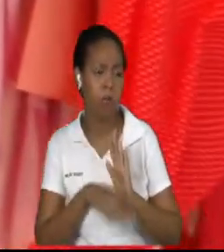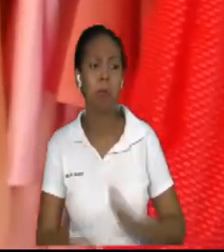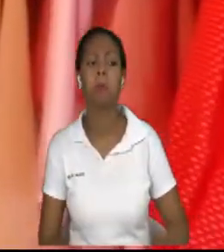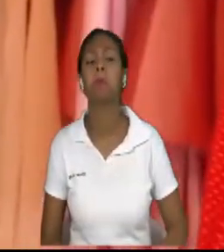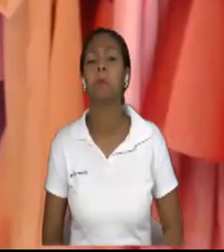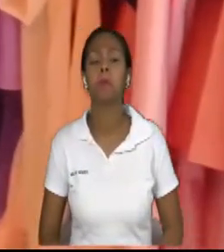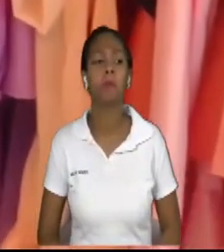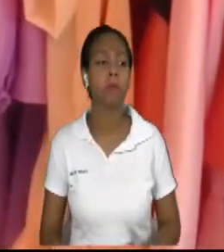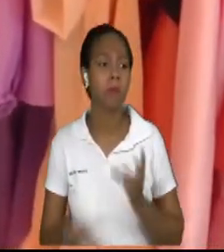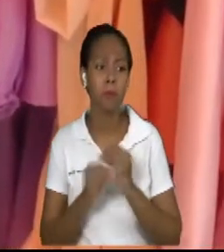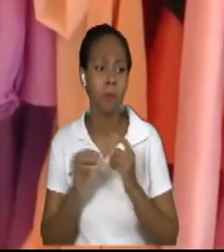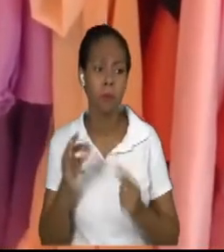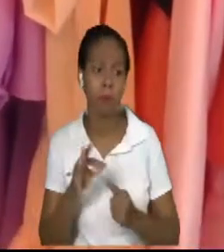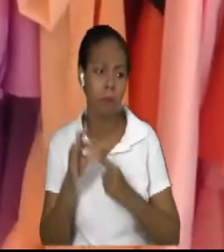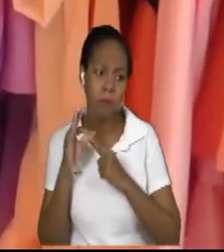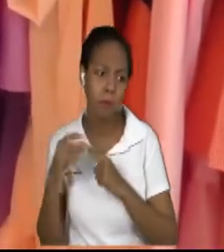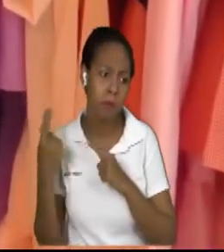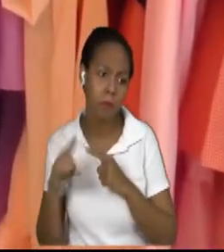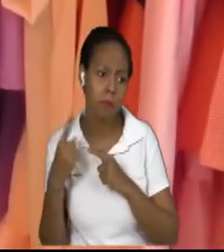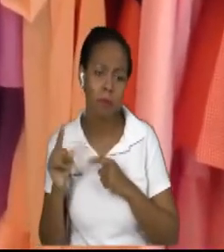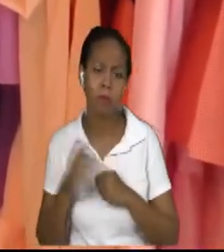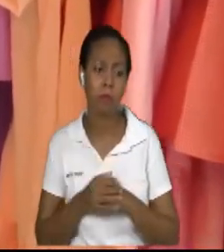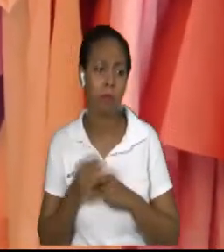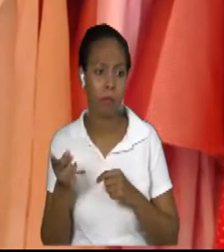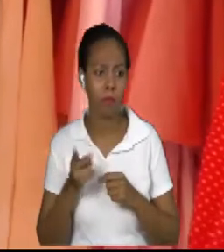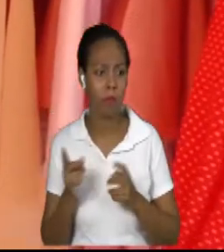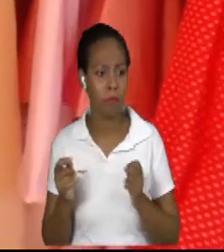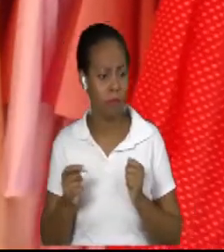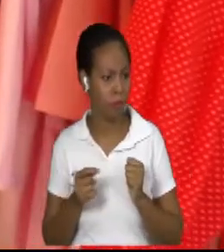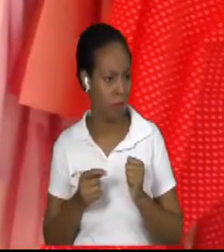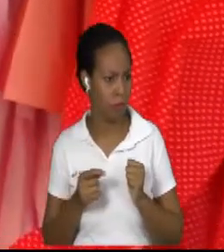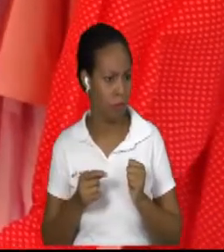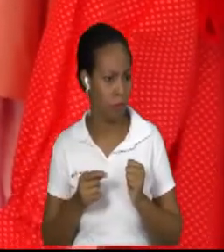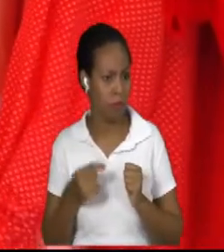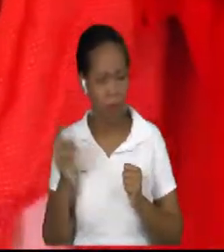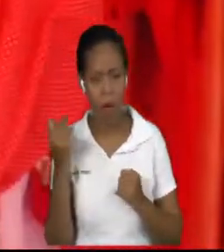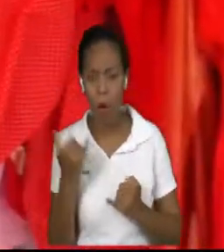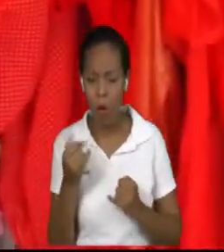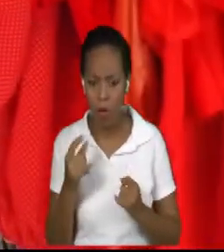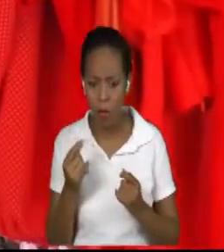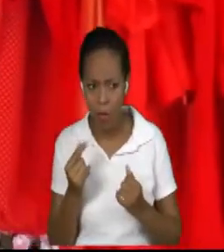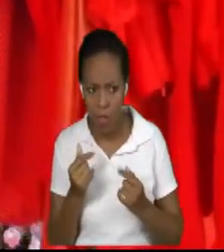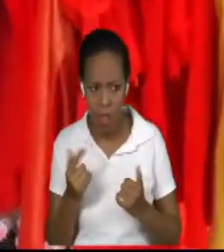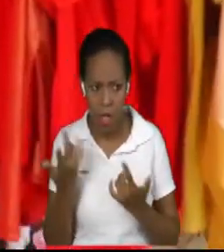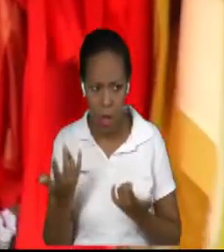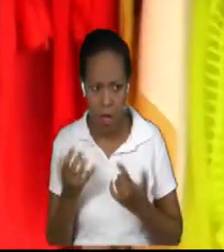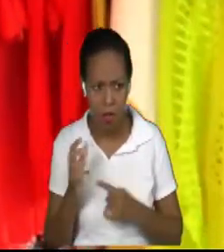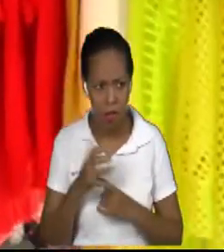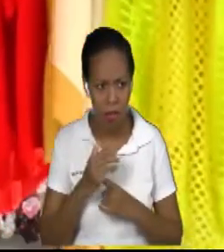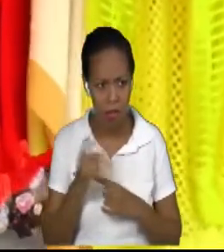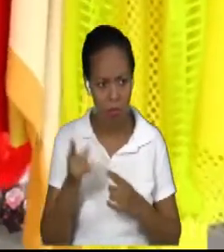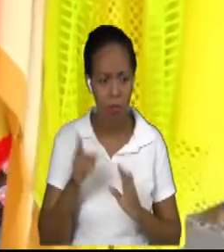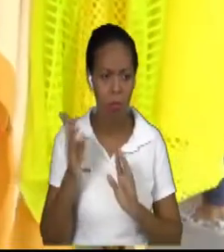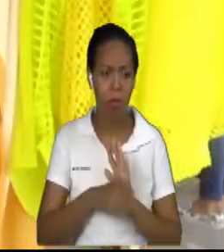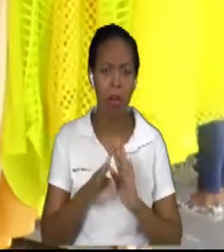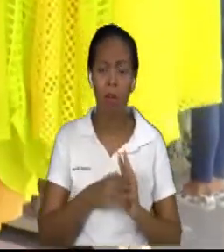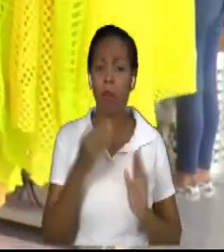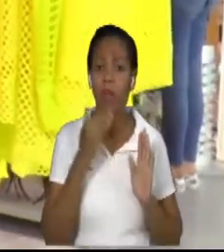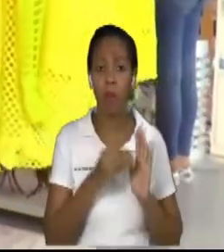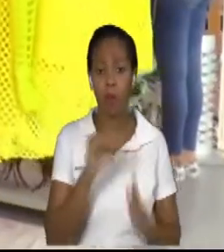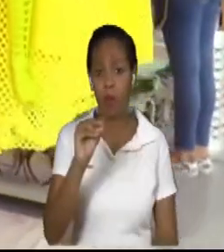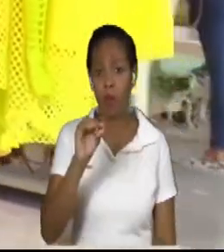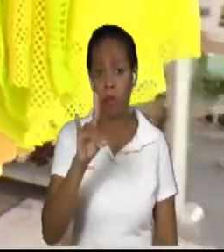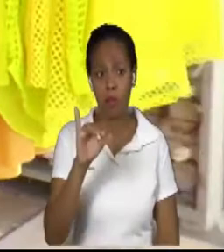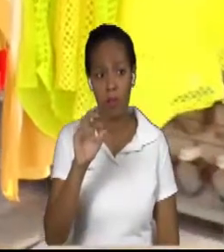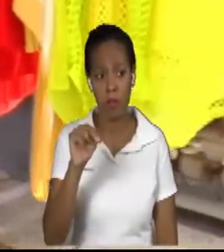más importante es que el precio de la feria en que se encuentran ahora en estos momentos en nuestra tienda Quinta Estación también